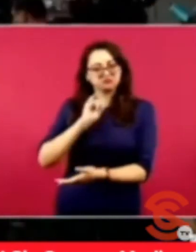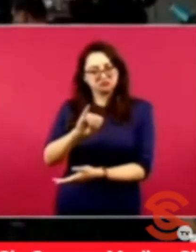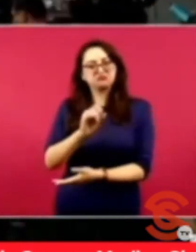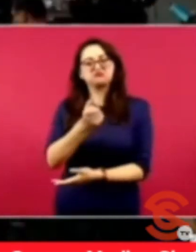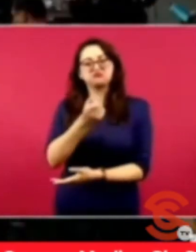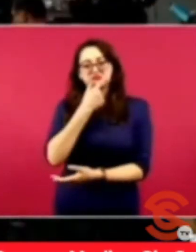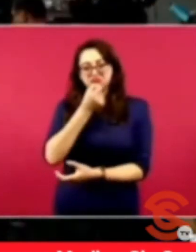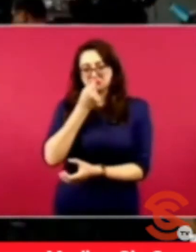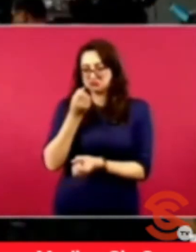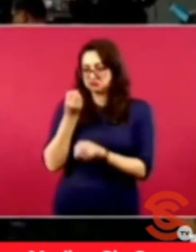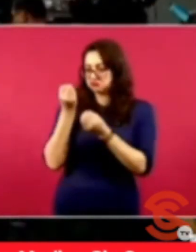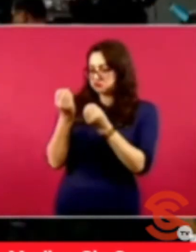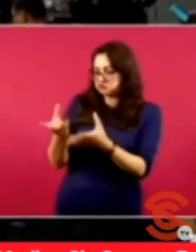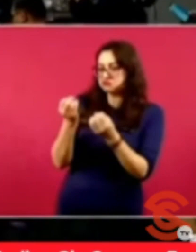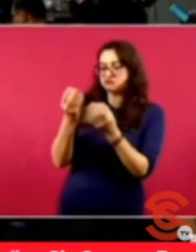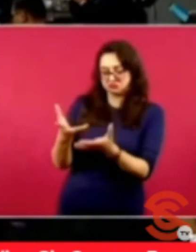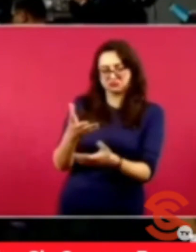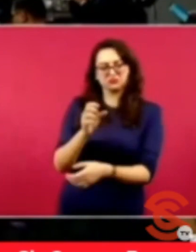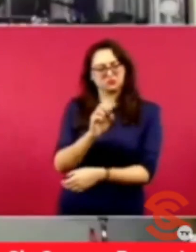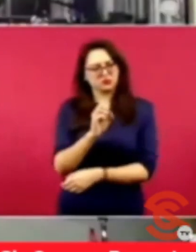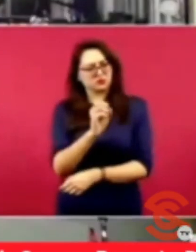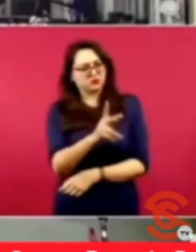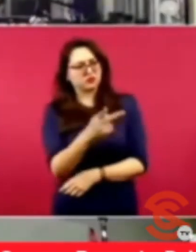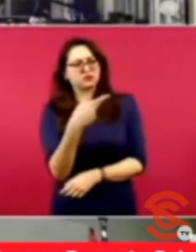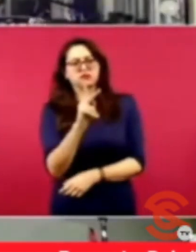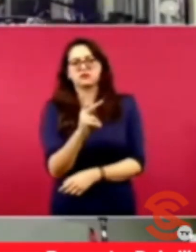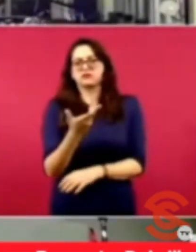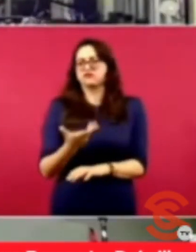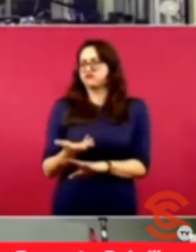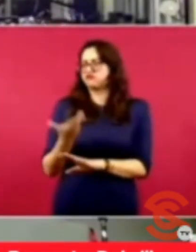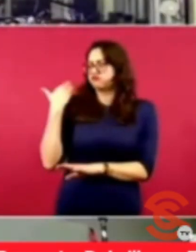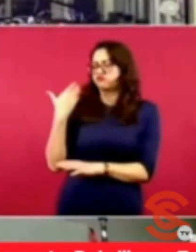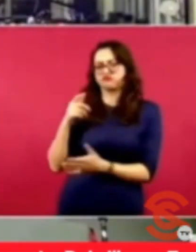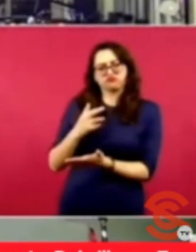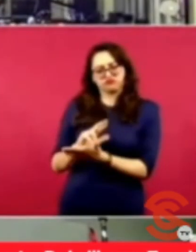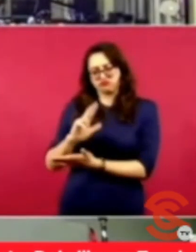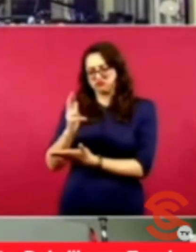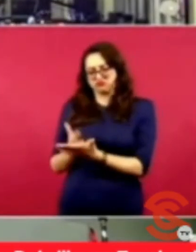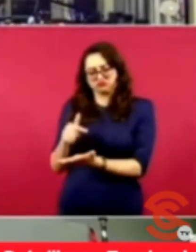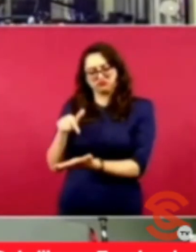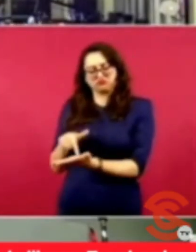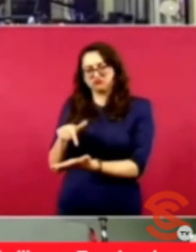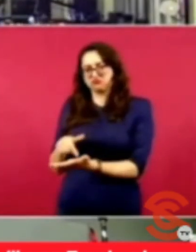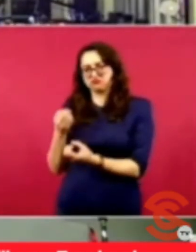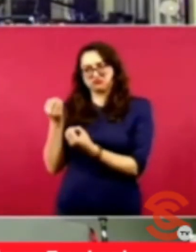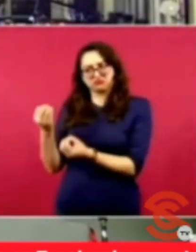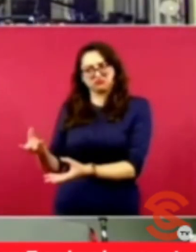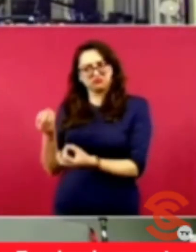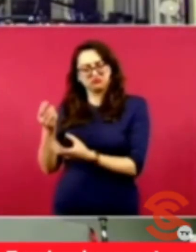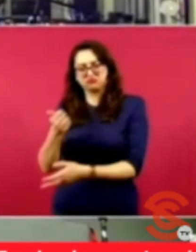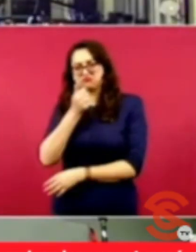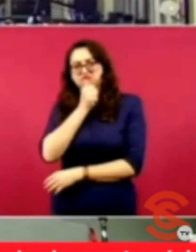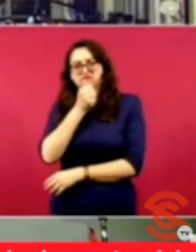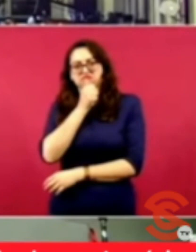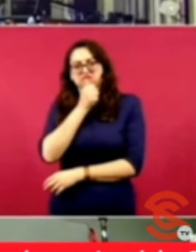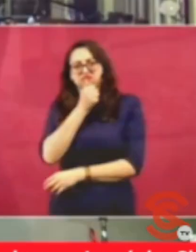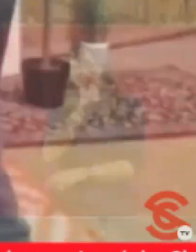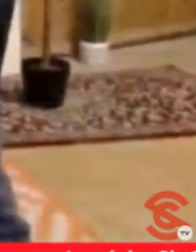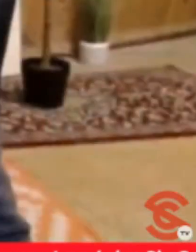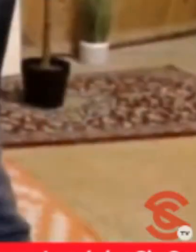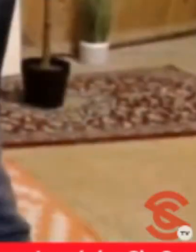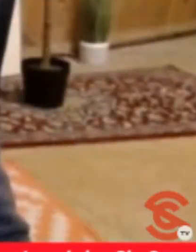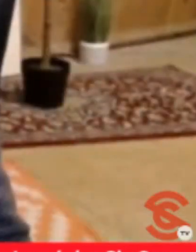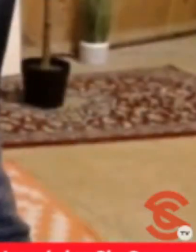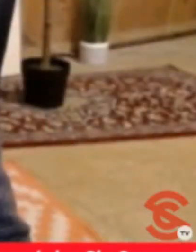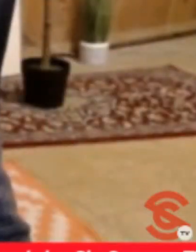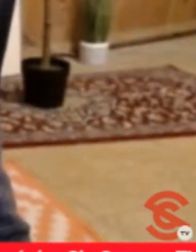que llegan a niveles insospechados como especular con la vida de una persona, con la salud de una persona. No se quedó solamente en